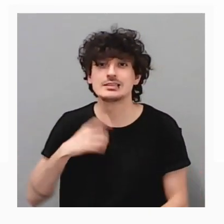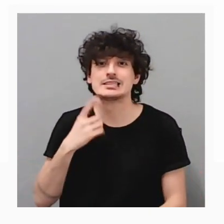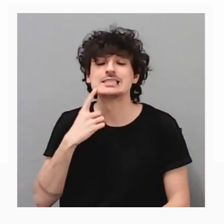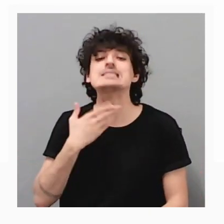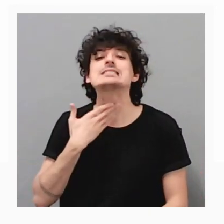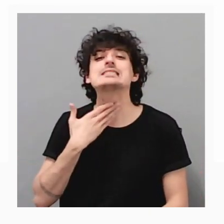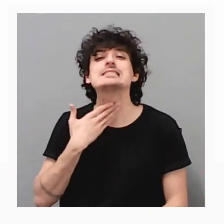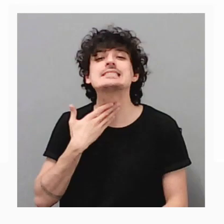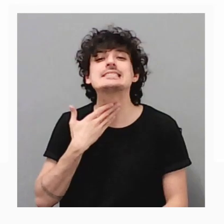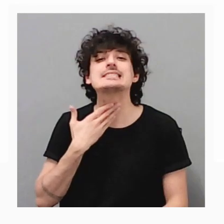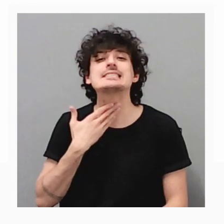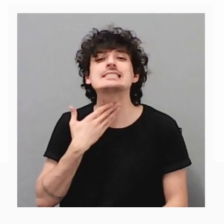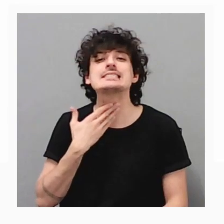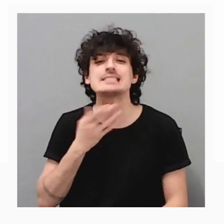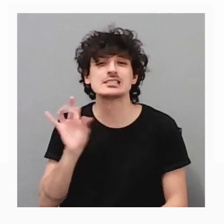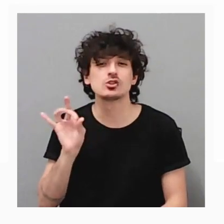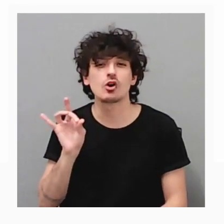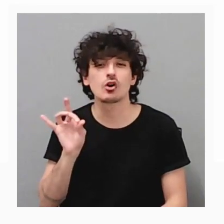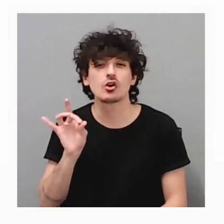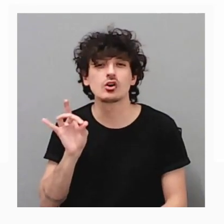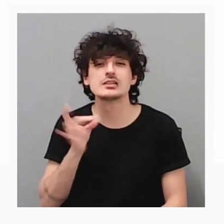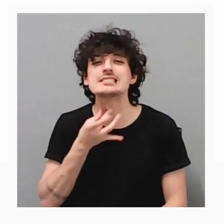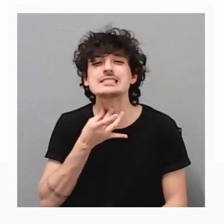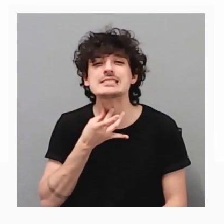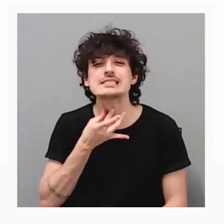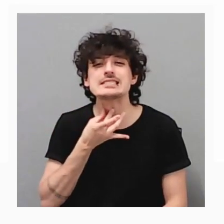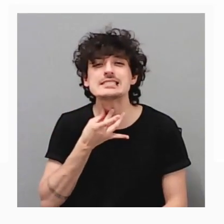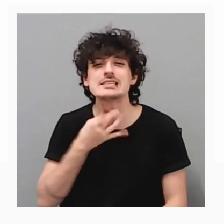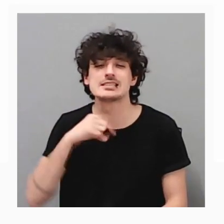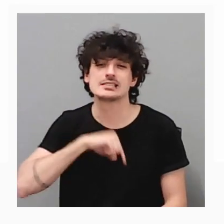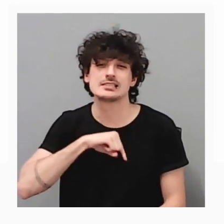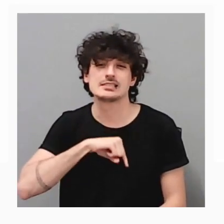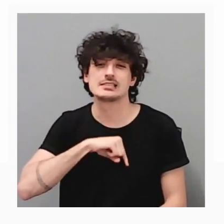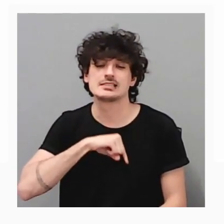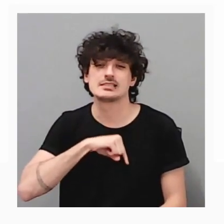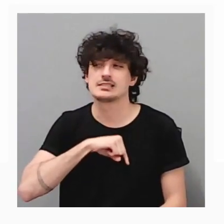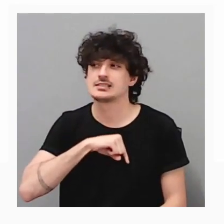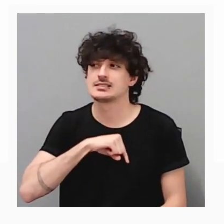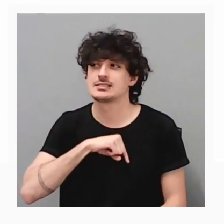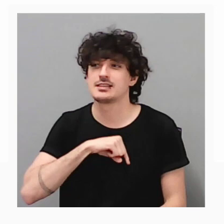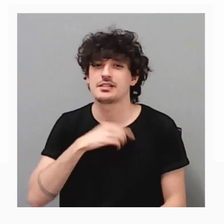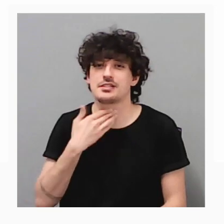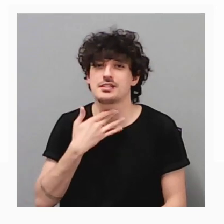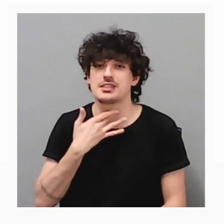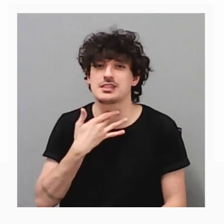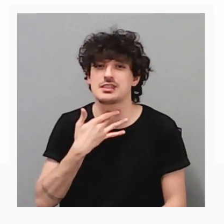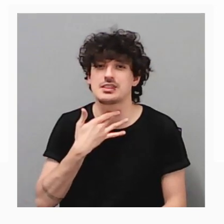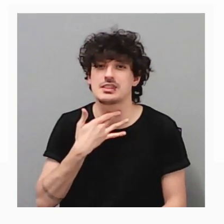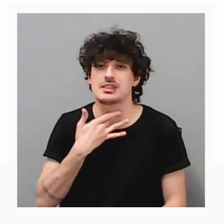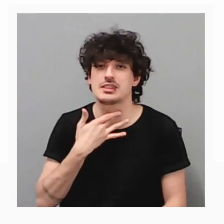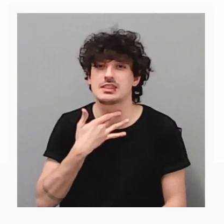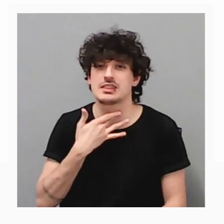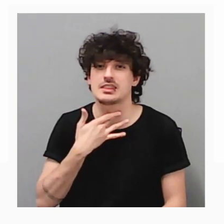de zapato. Que pasen por vuestra garganta, nada, pero vamos a decir Z de zorro.